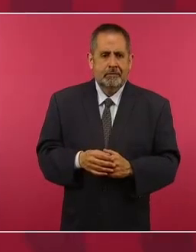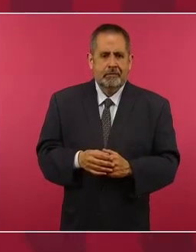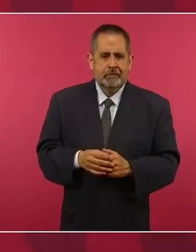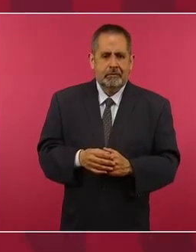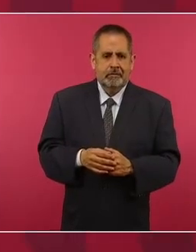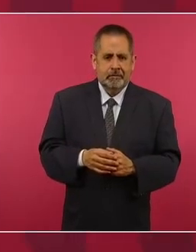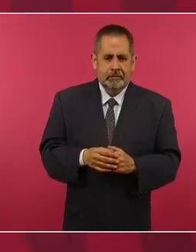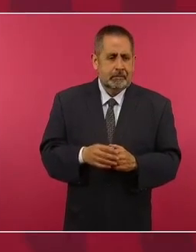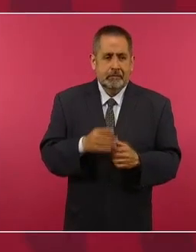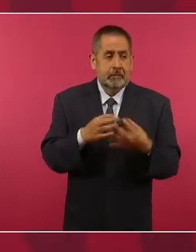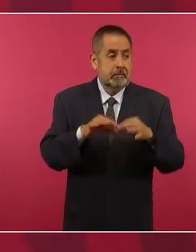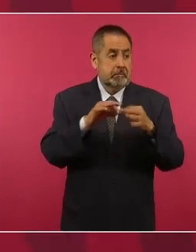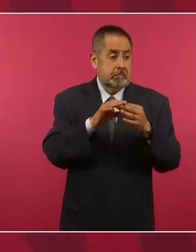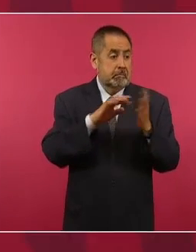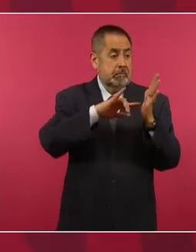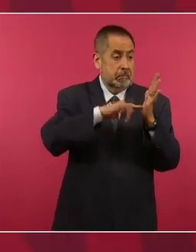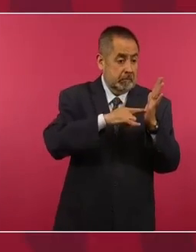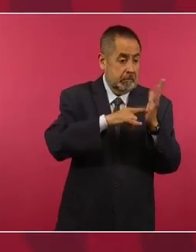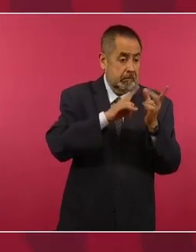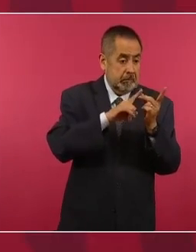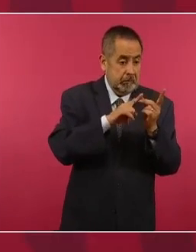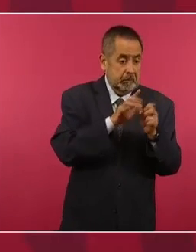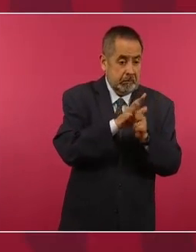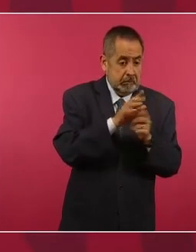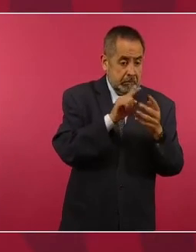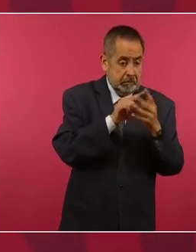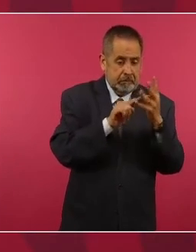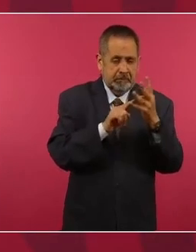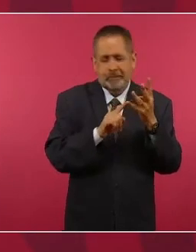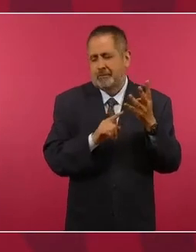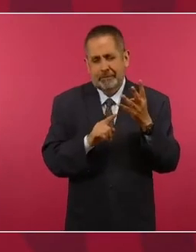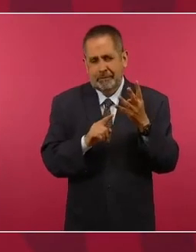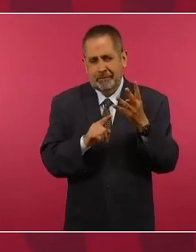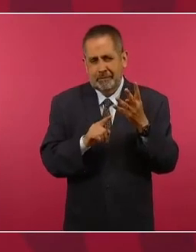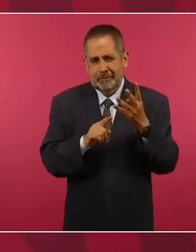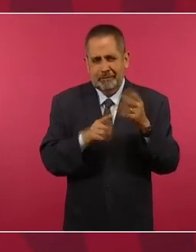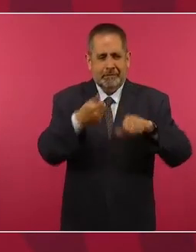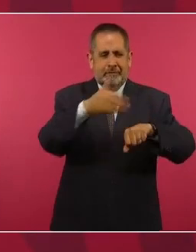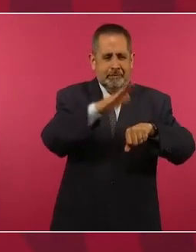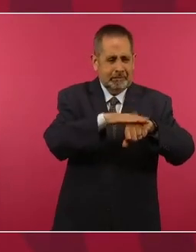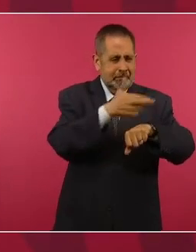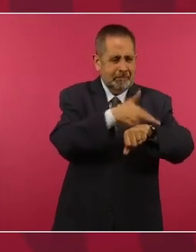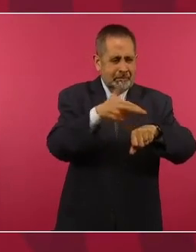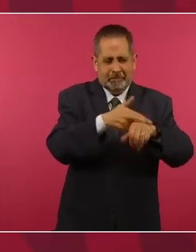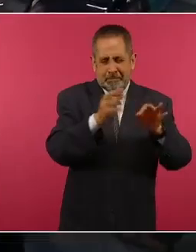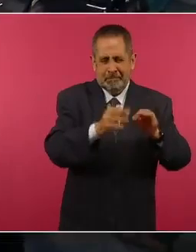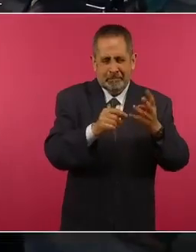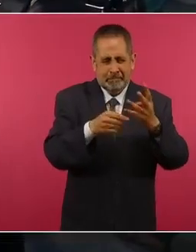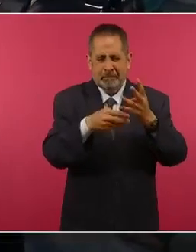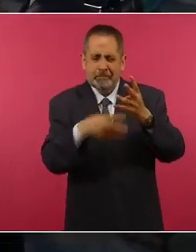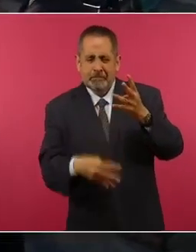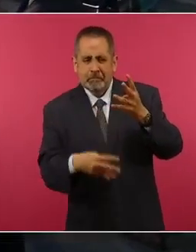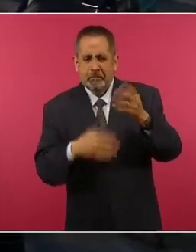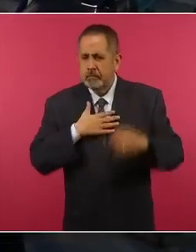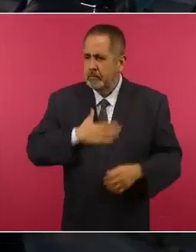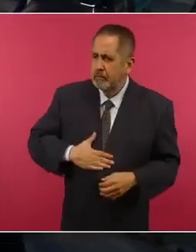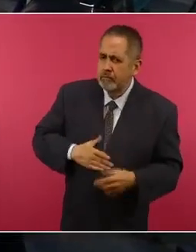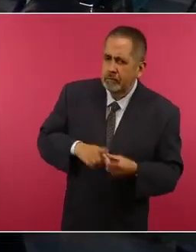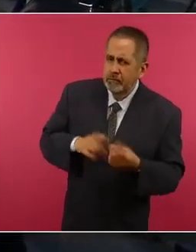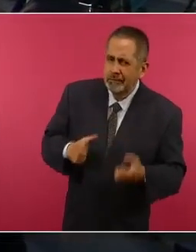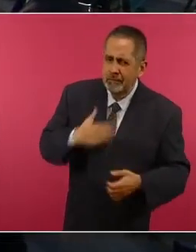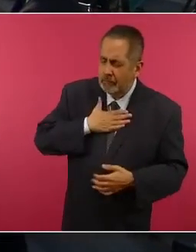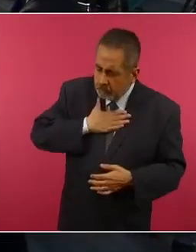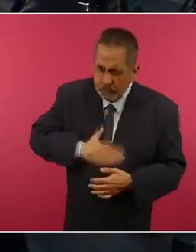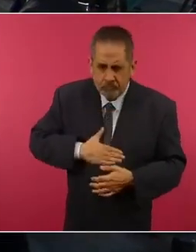eso es secundario. Aquí el rigor tiene que ser lo técnico. ¿Y la justicia dónde queda?